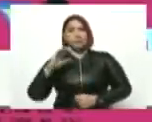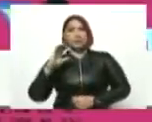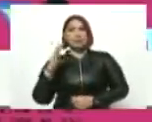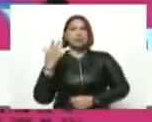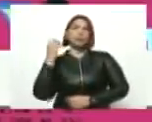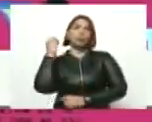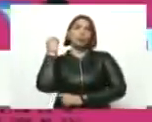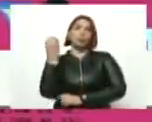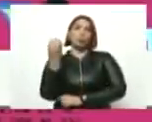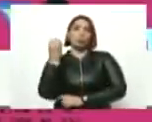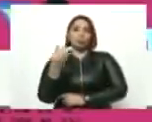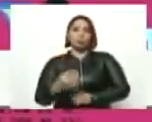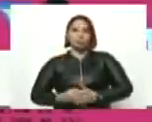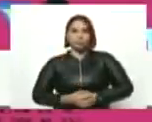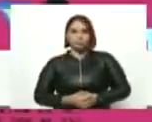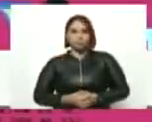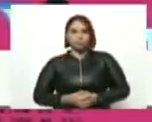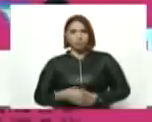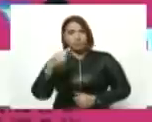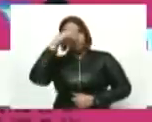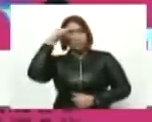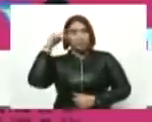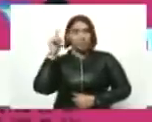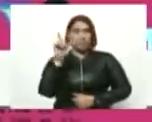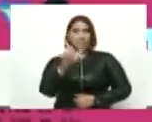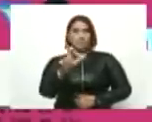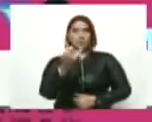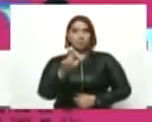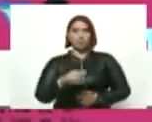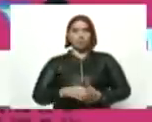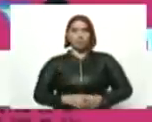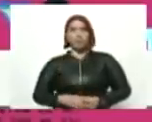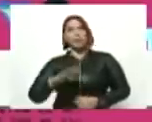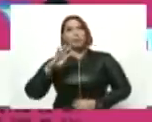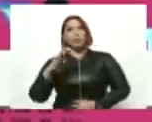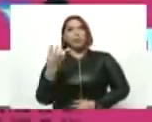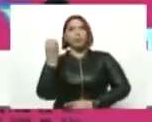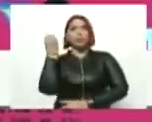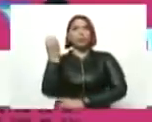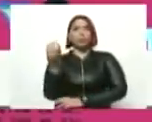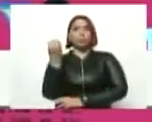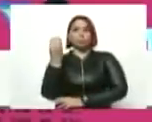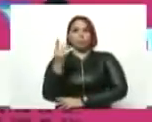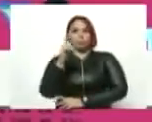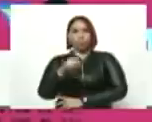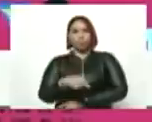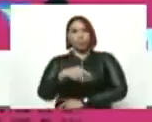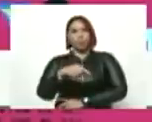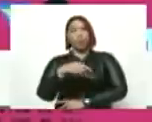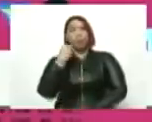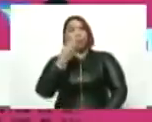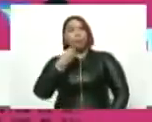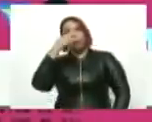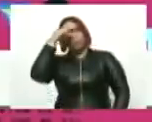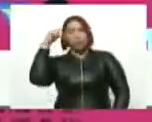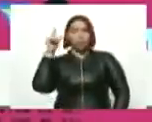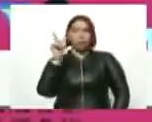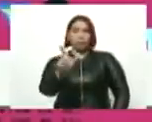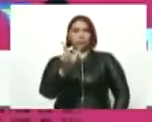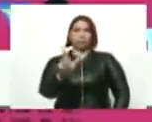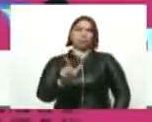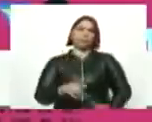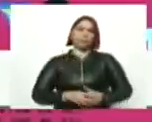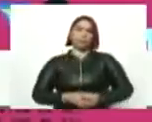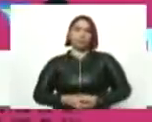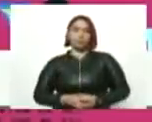Congreso del Partido Socialista Unido de Venezuela y en el 4º Congreso de la JPSUV, de la Juventud del